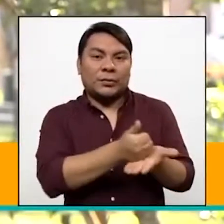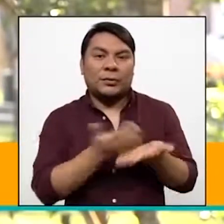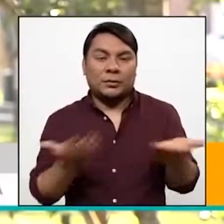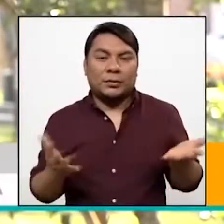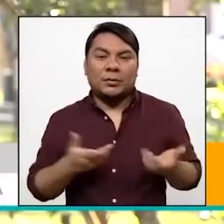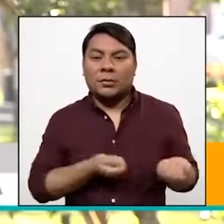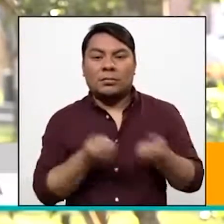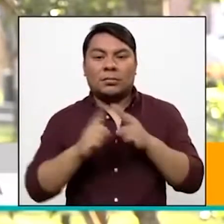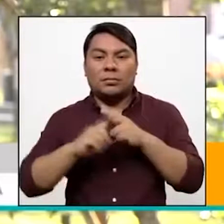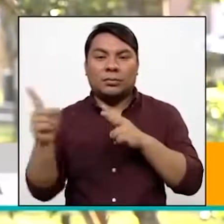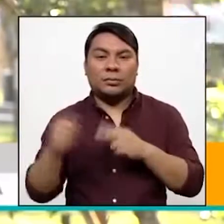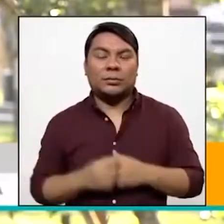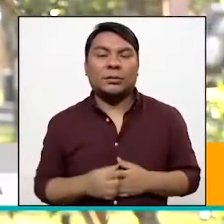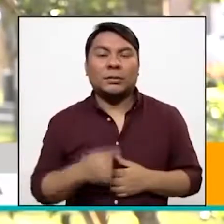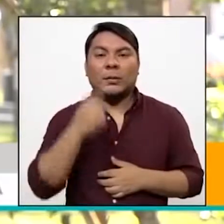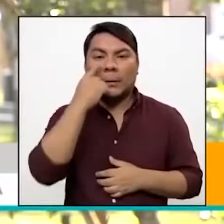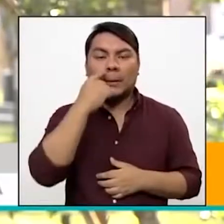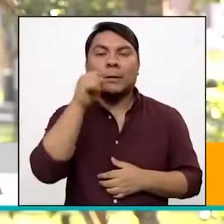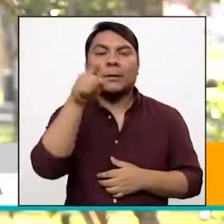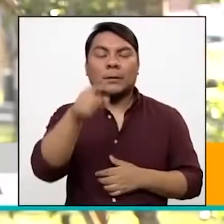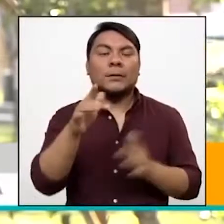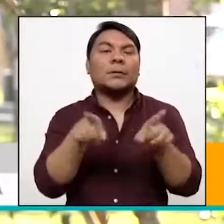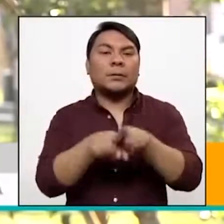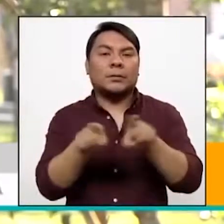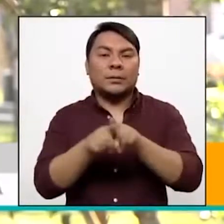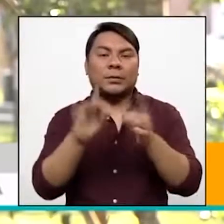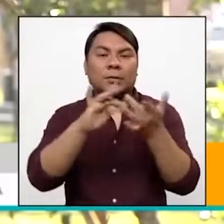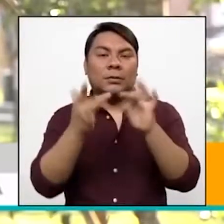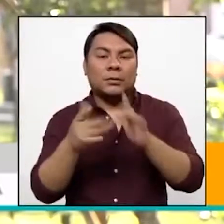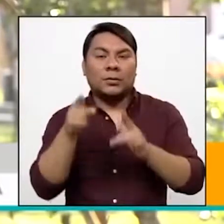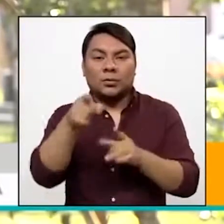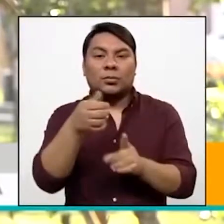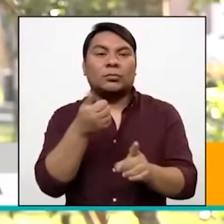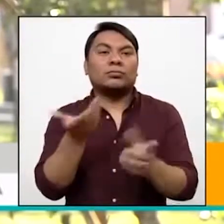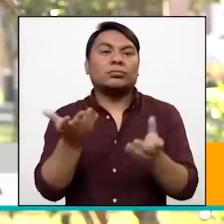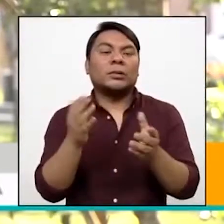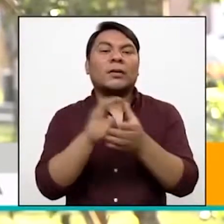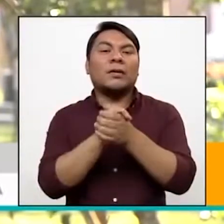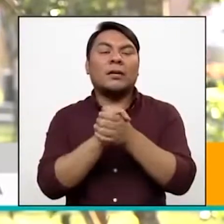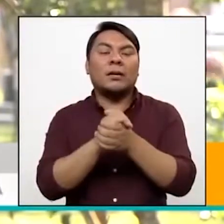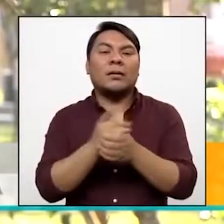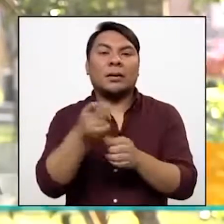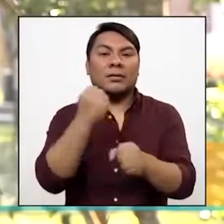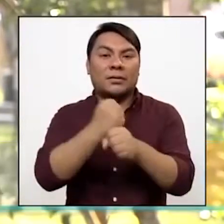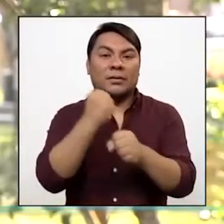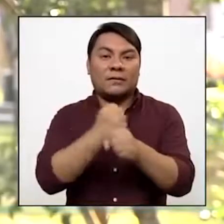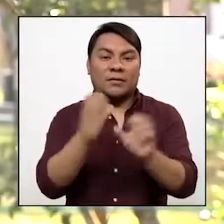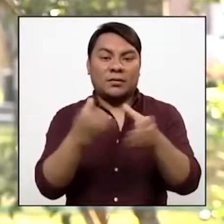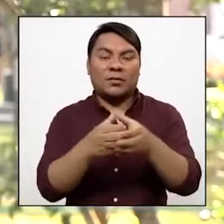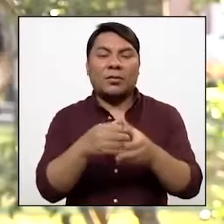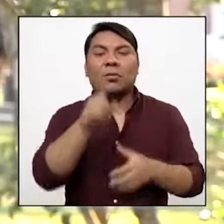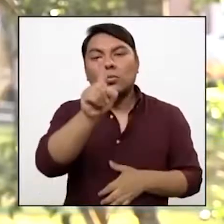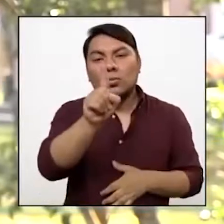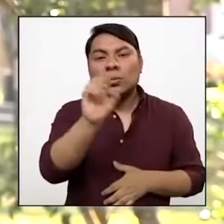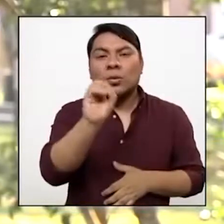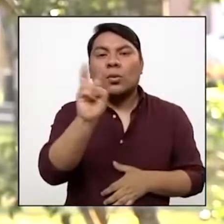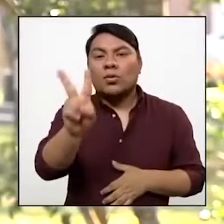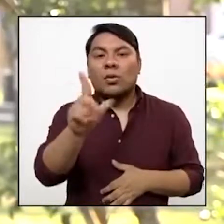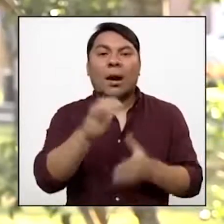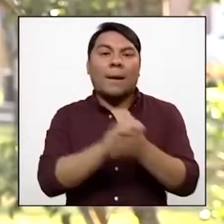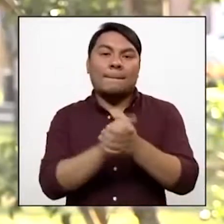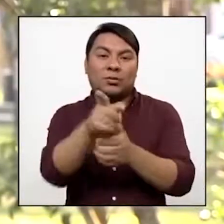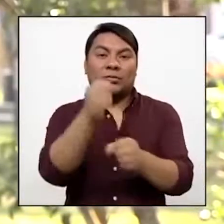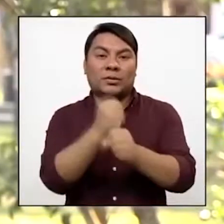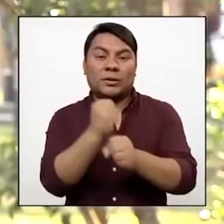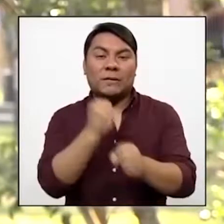eventual evacuación. Y tu red, en tu centro de trabajo, por lo menos uno o dos de tus compañeros deben de